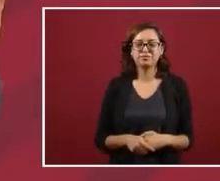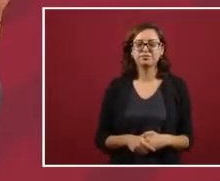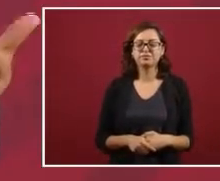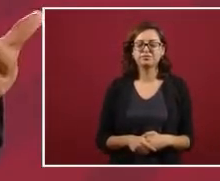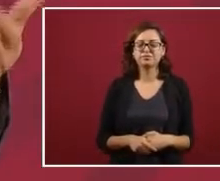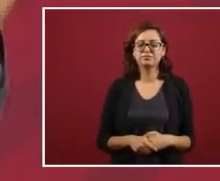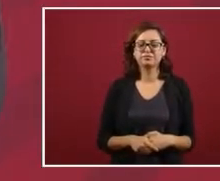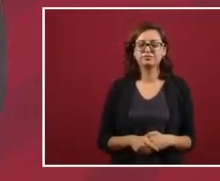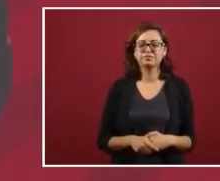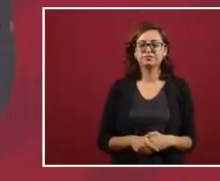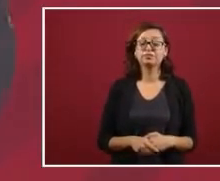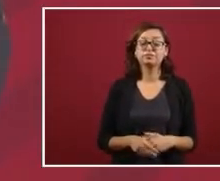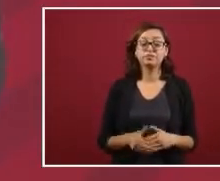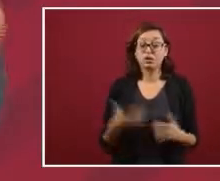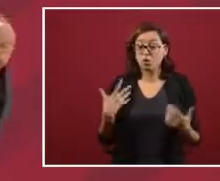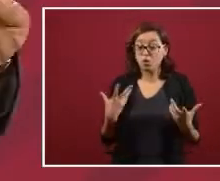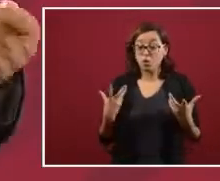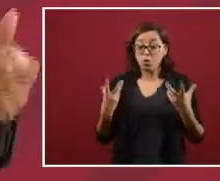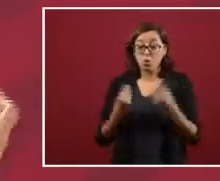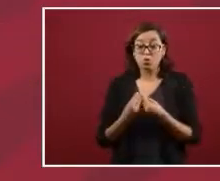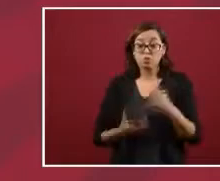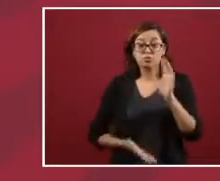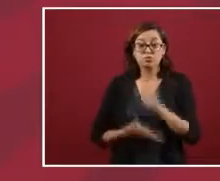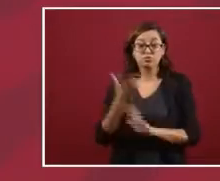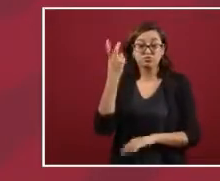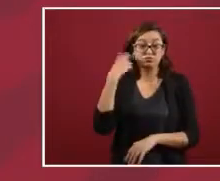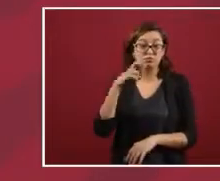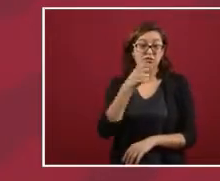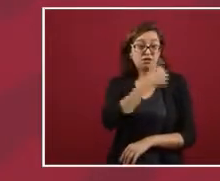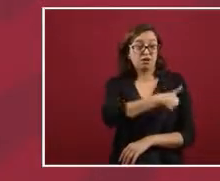Los que van pagan sus gastos.